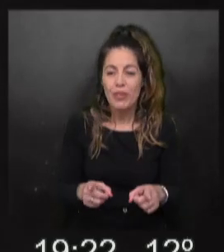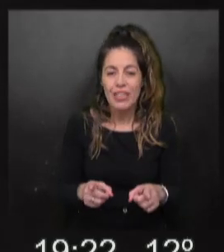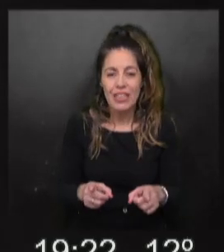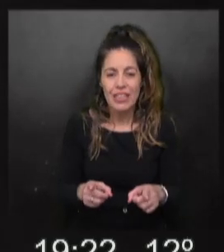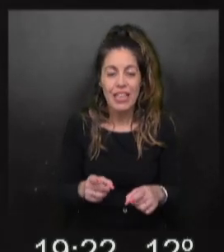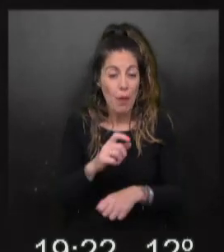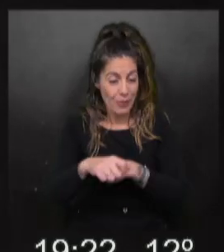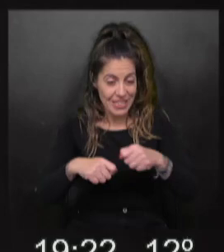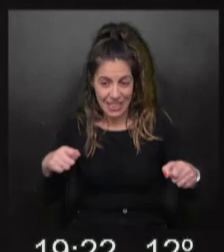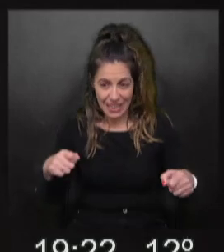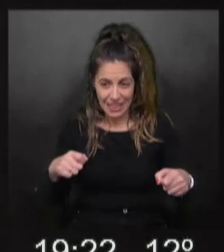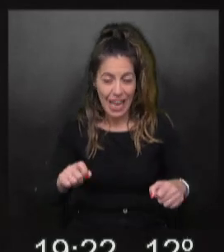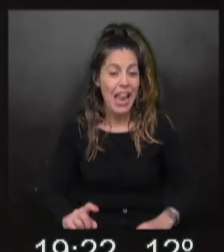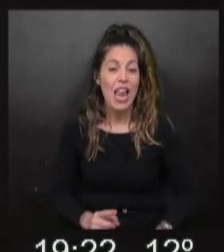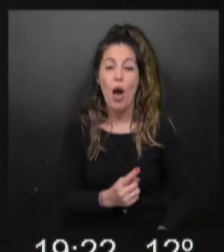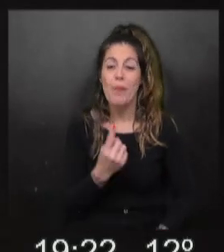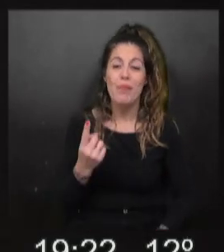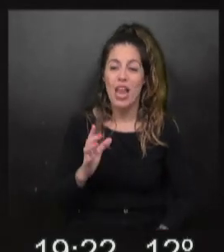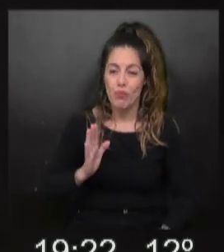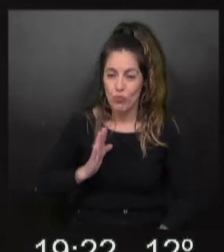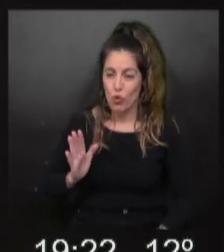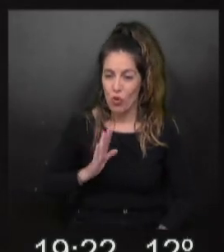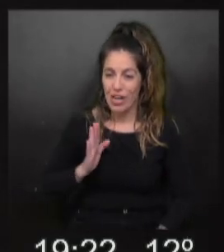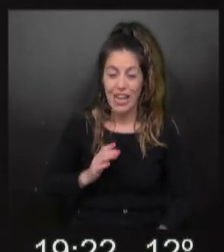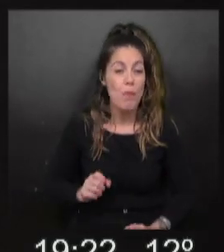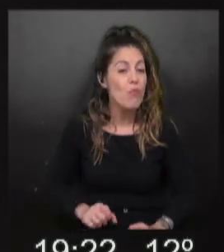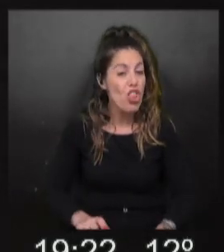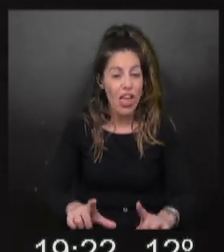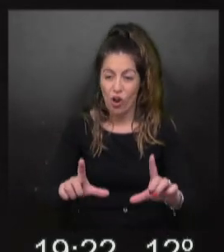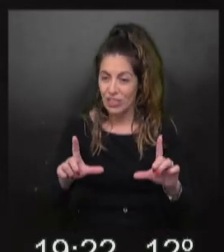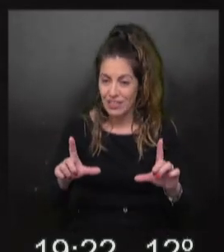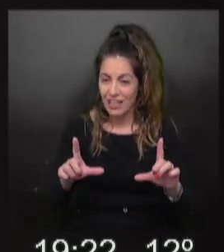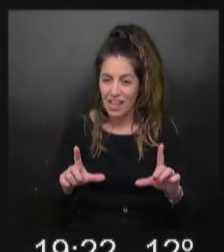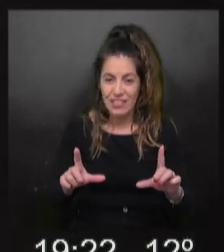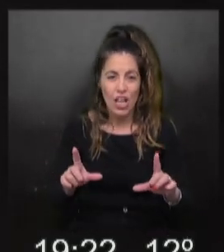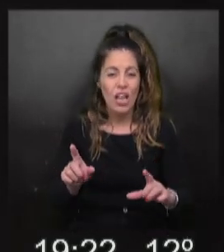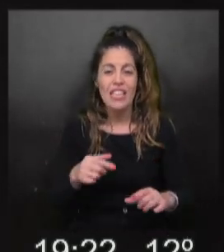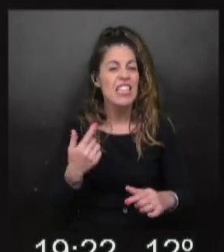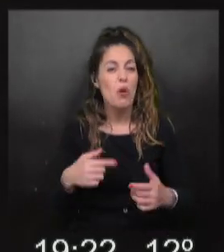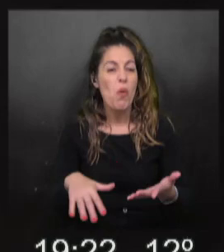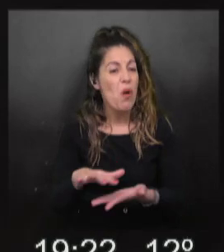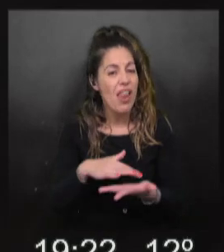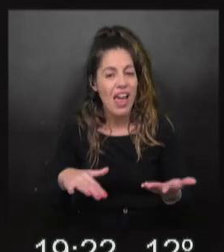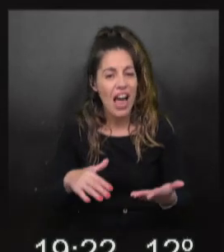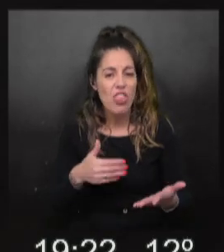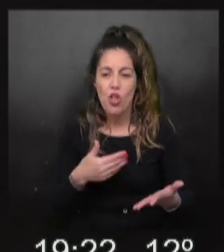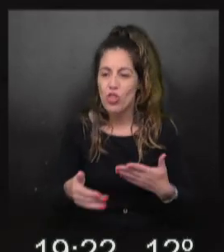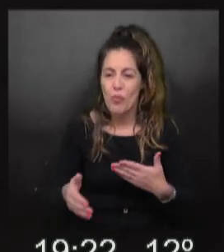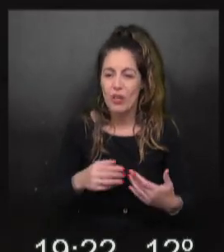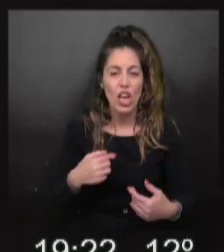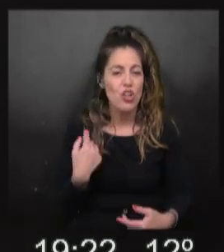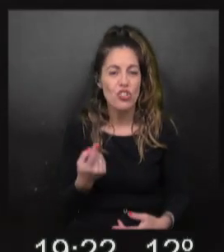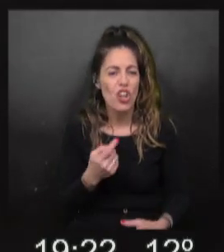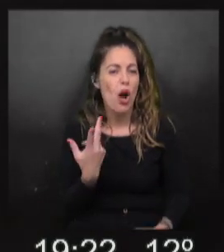pisnet fuimos las primeras mujeres protagonistas no hay en ningún lado no importa éramos